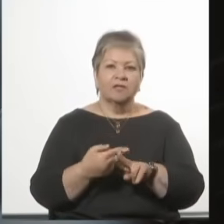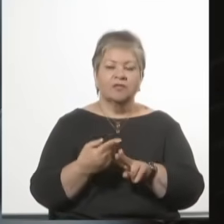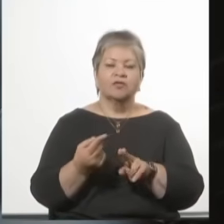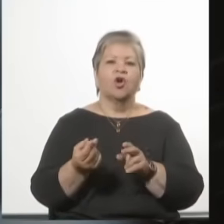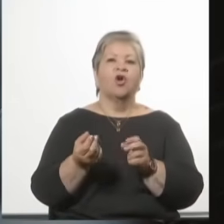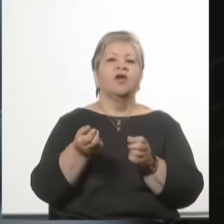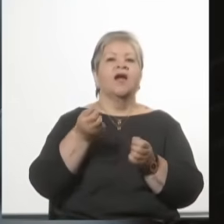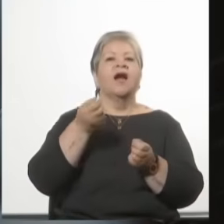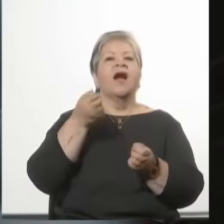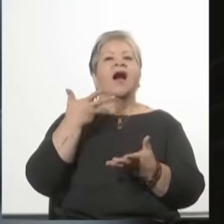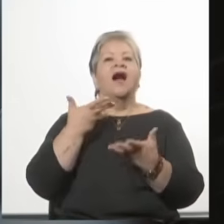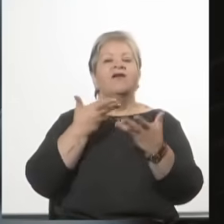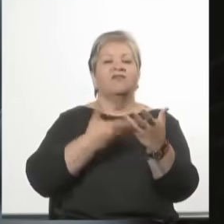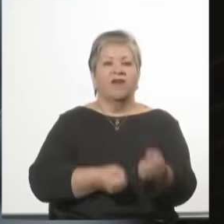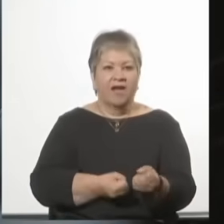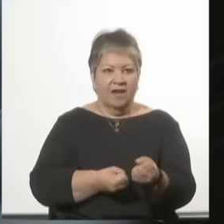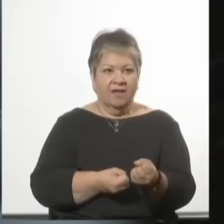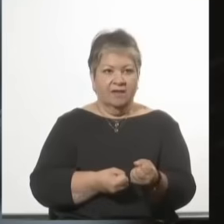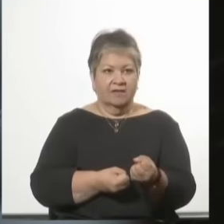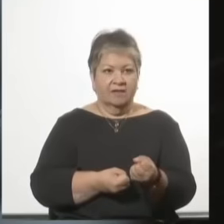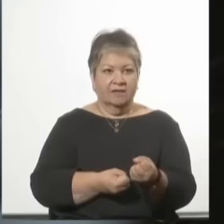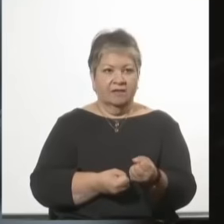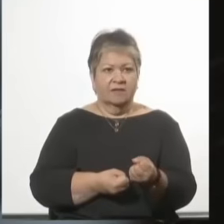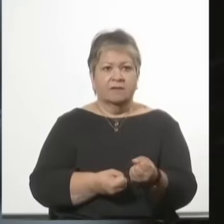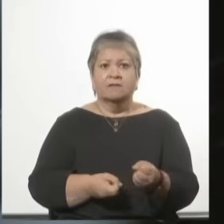aval, remitiendo la misma